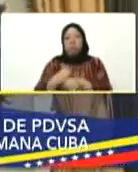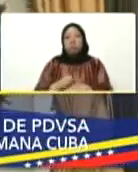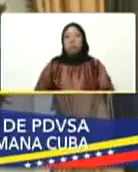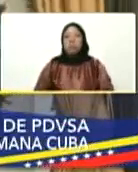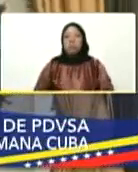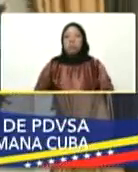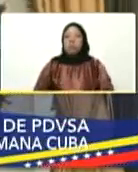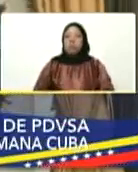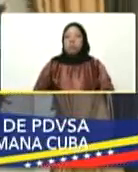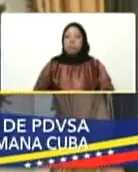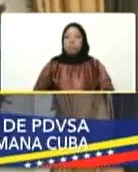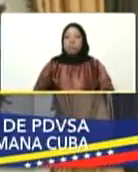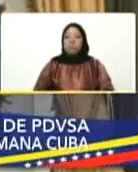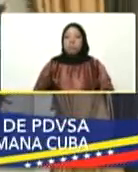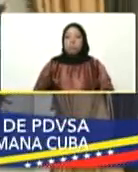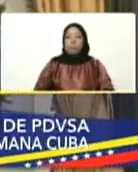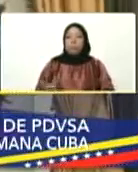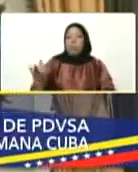enseres,